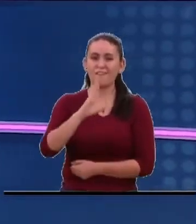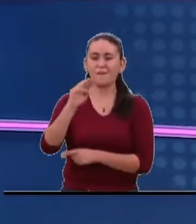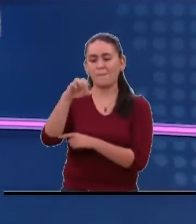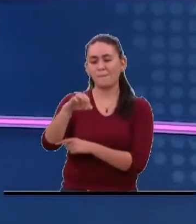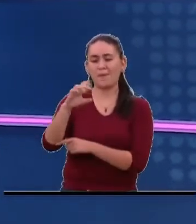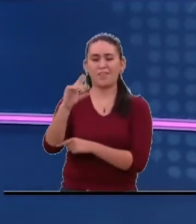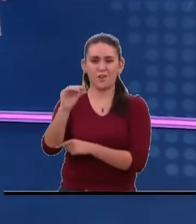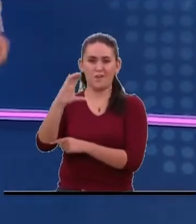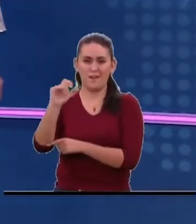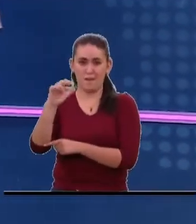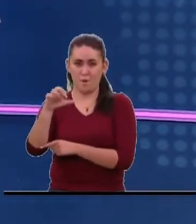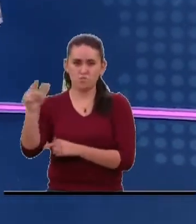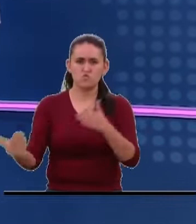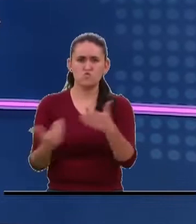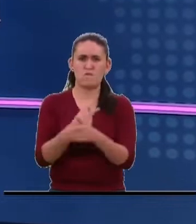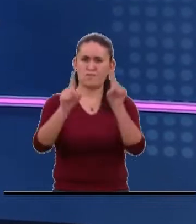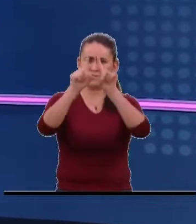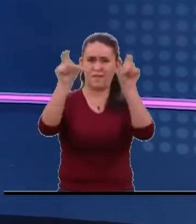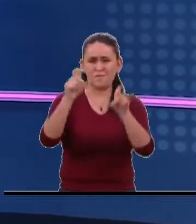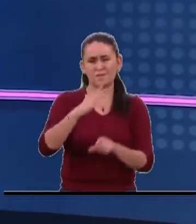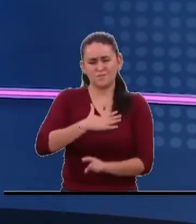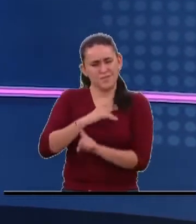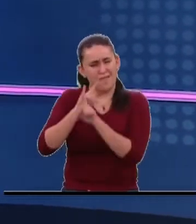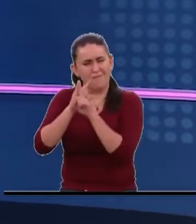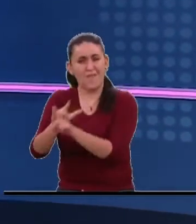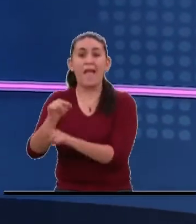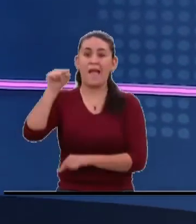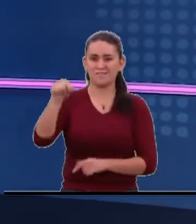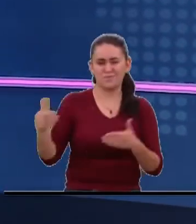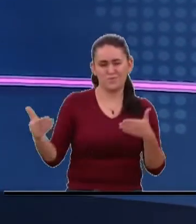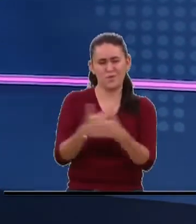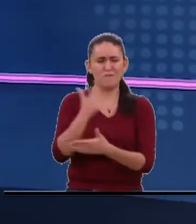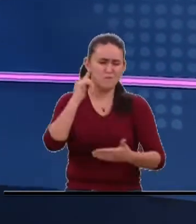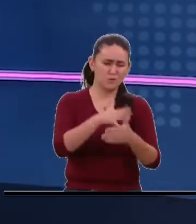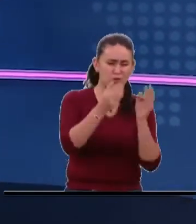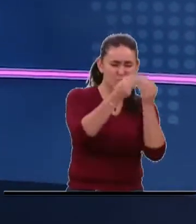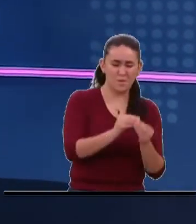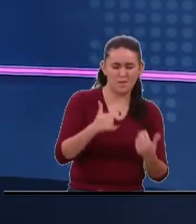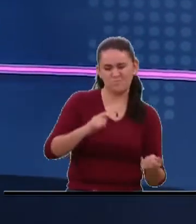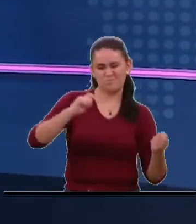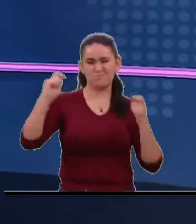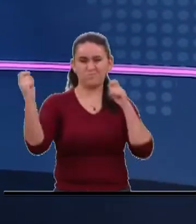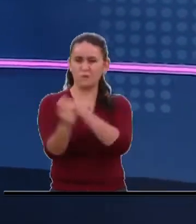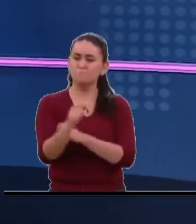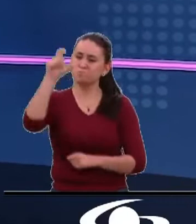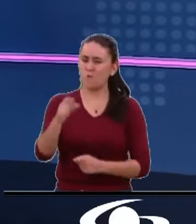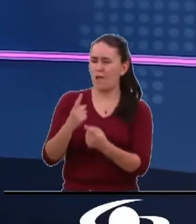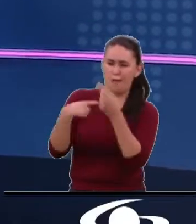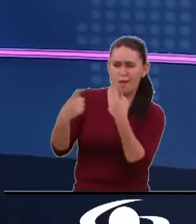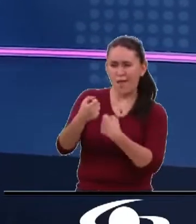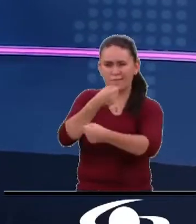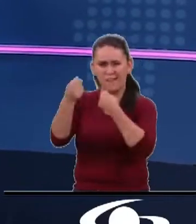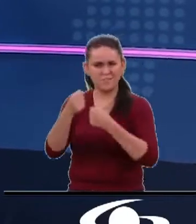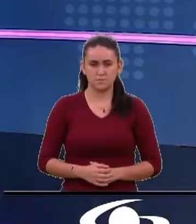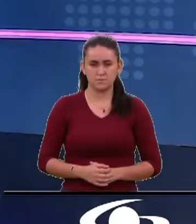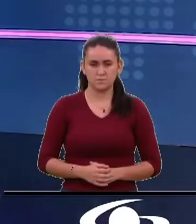Pedro Capó, quien con su nuevo tema, Tu Fanático Remix, le da un nuevo aire a su música. Jessica Tobar habló con él sobre su